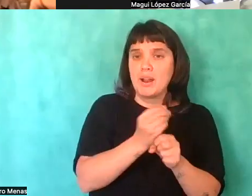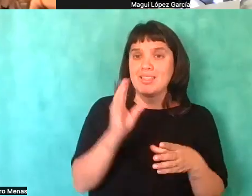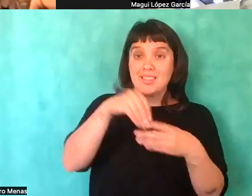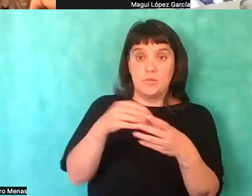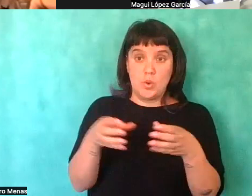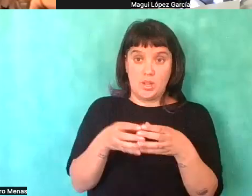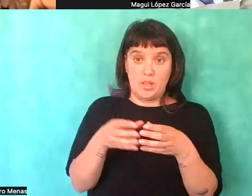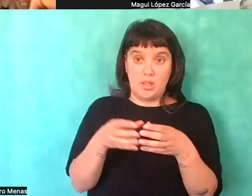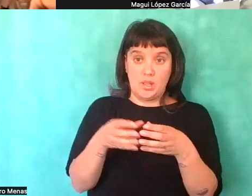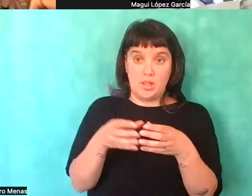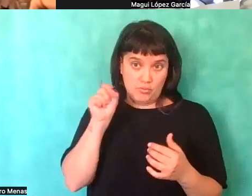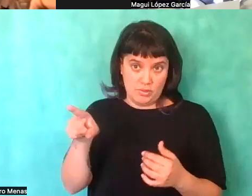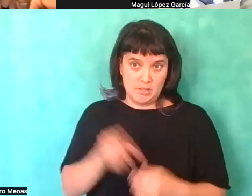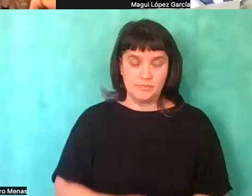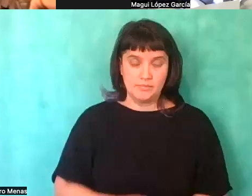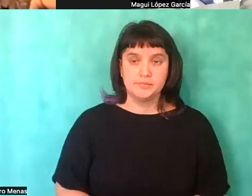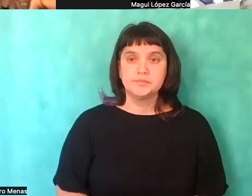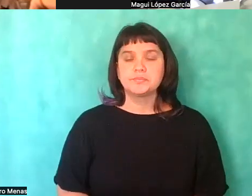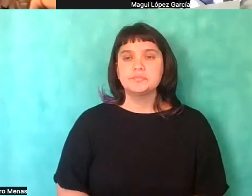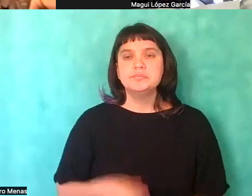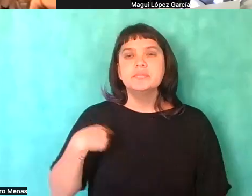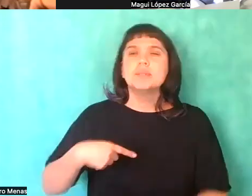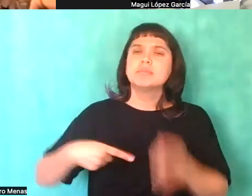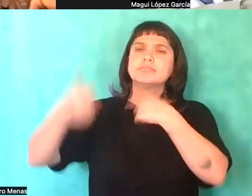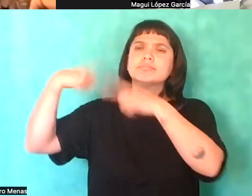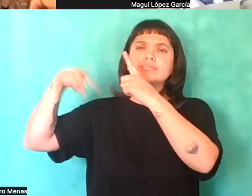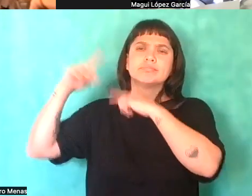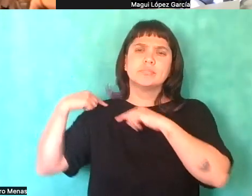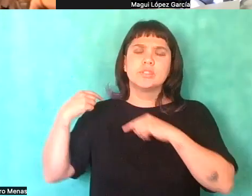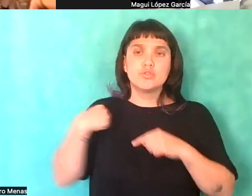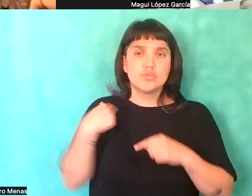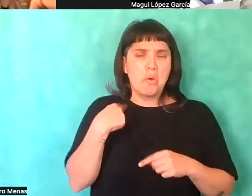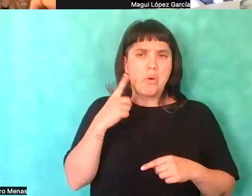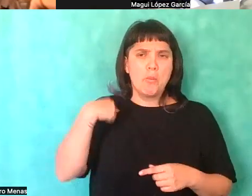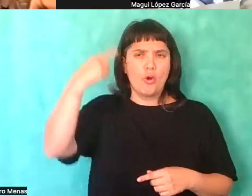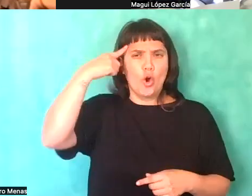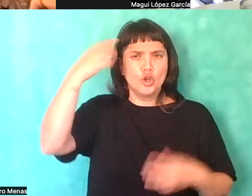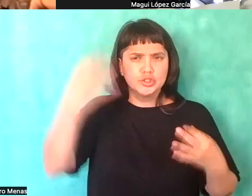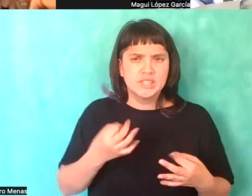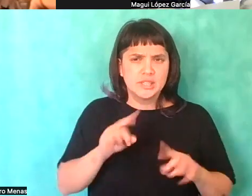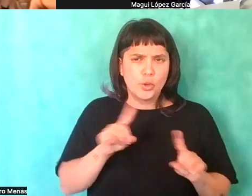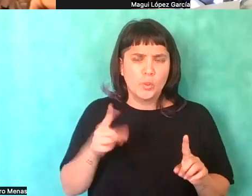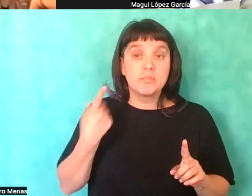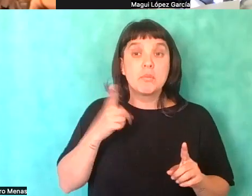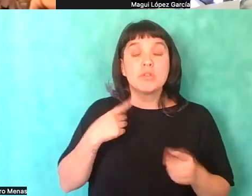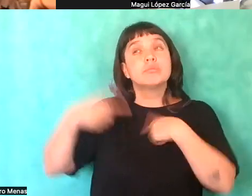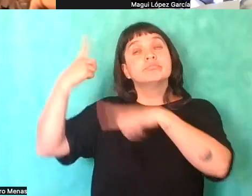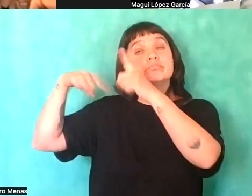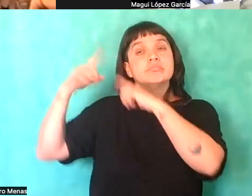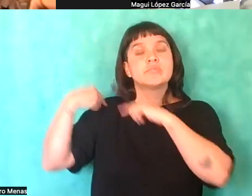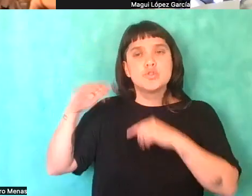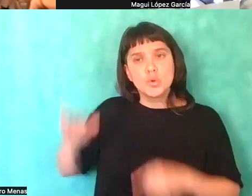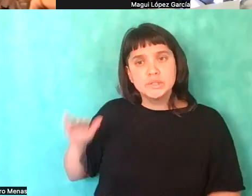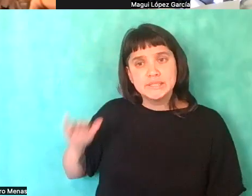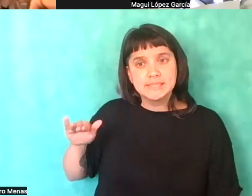investigación. Después, yendo hacia atrás, esto no fue una decisión para mí consciente, pero yendo hacia atrás en el tiempo, yo tuve cuando era más